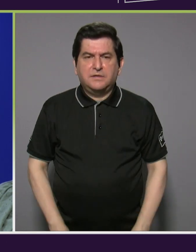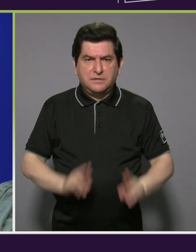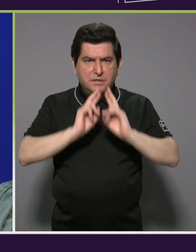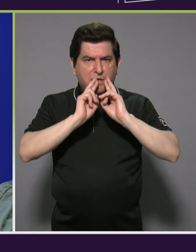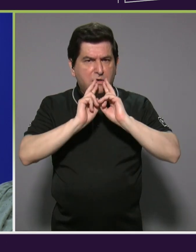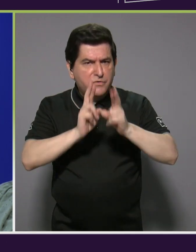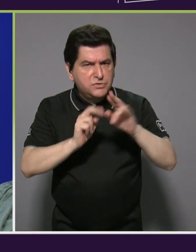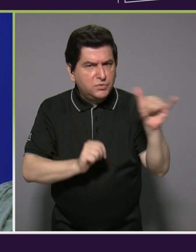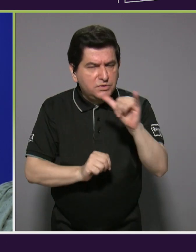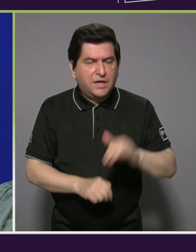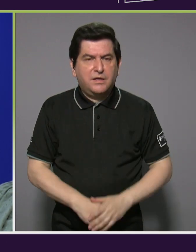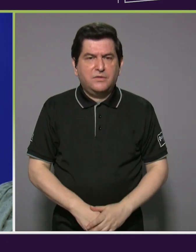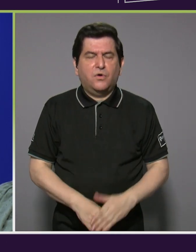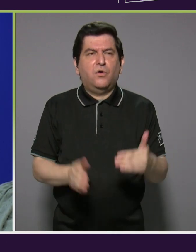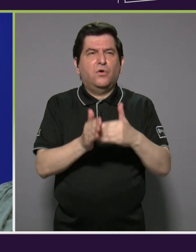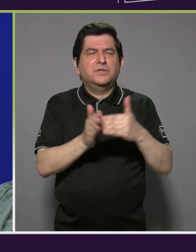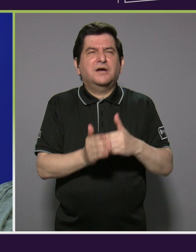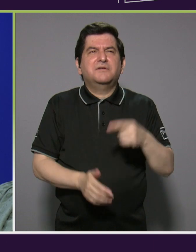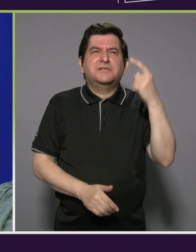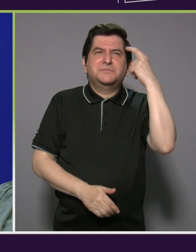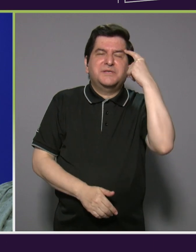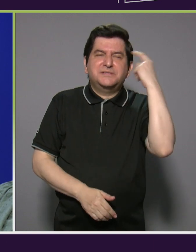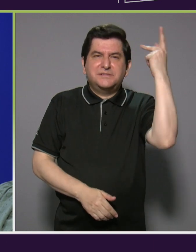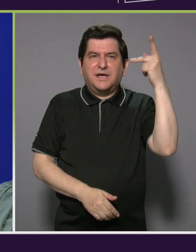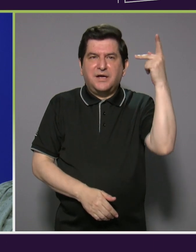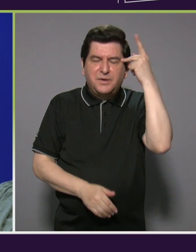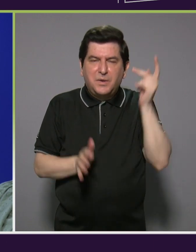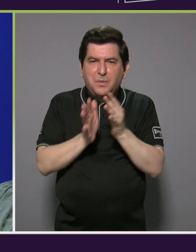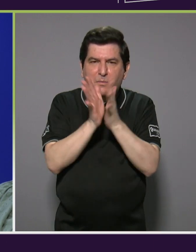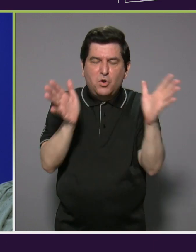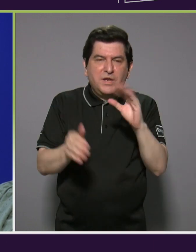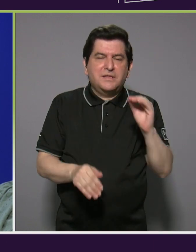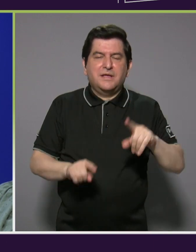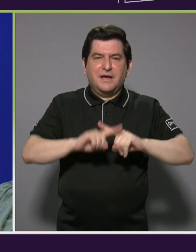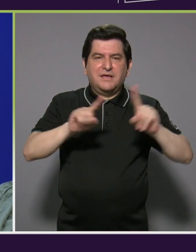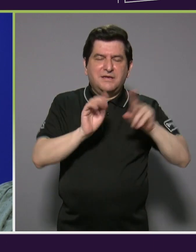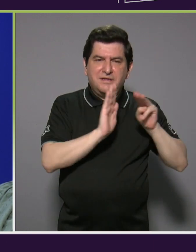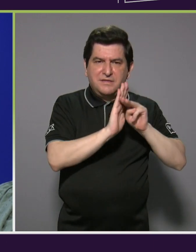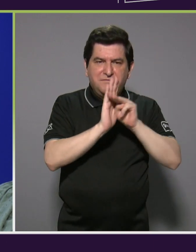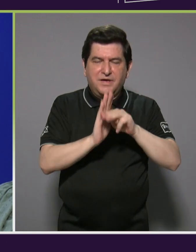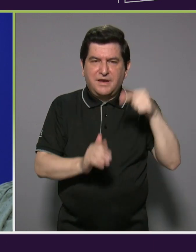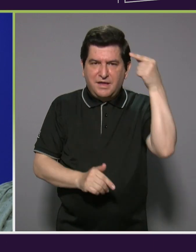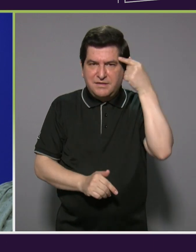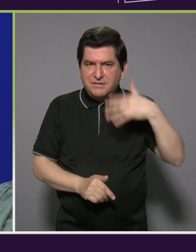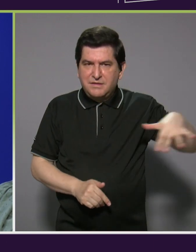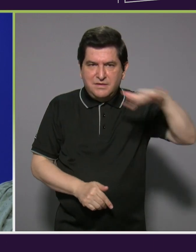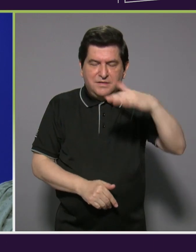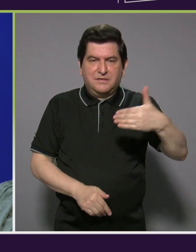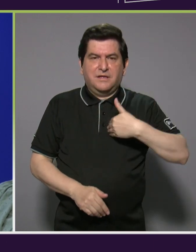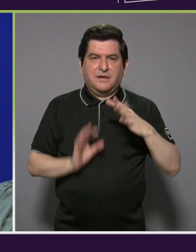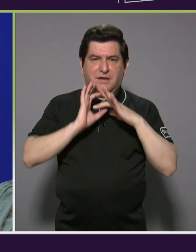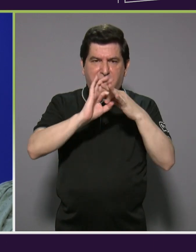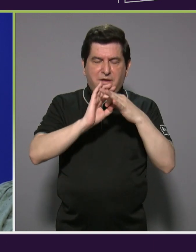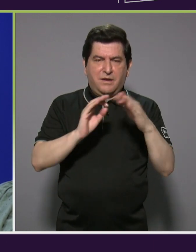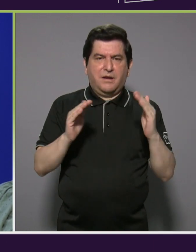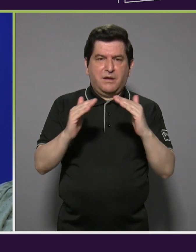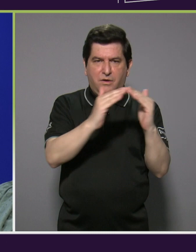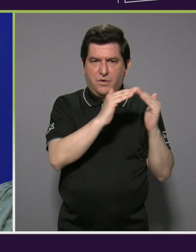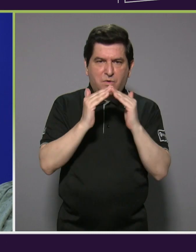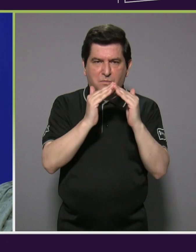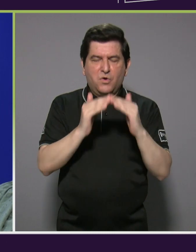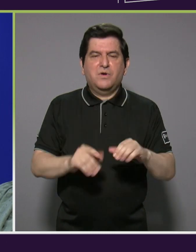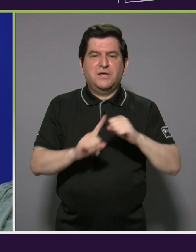esto es replantearnos ese modelo y esas políticas públicas que tiene el Estado en relación a la población en